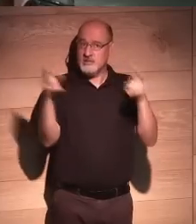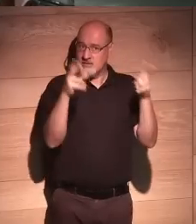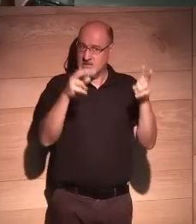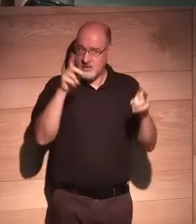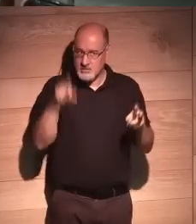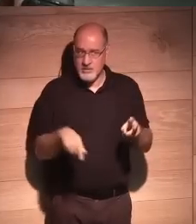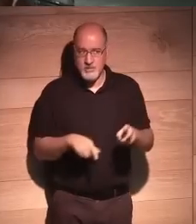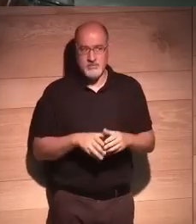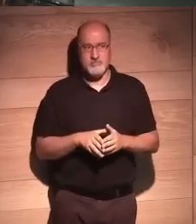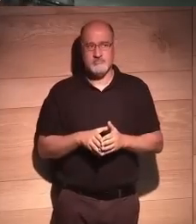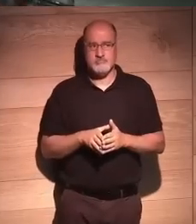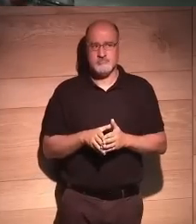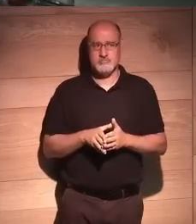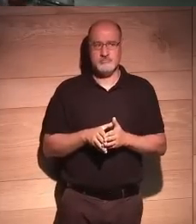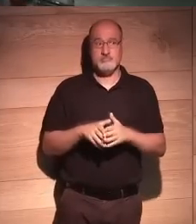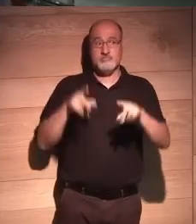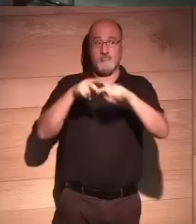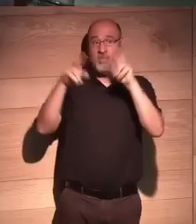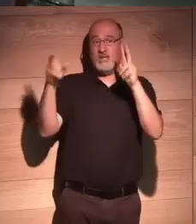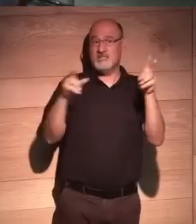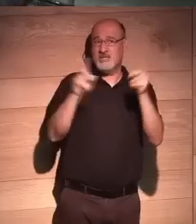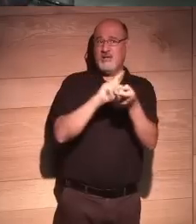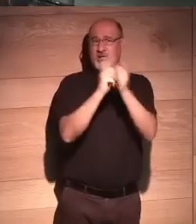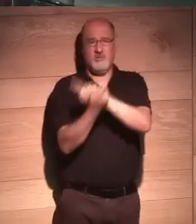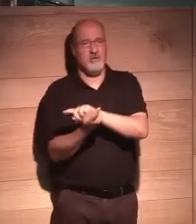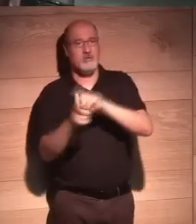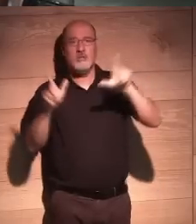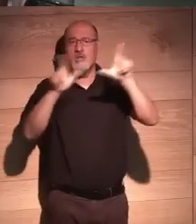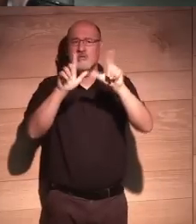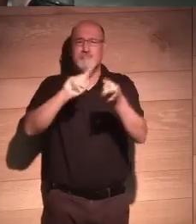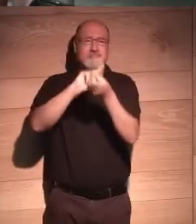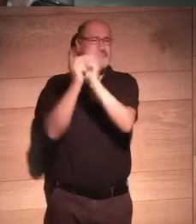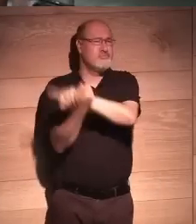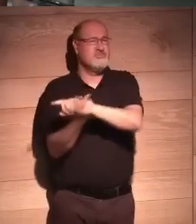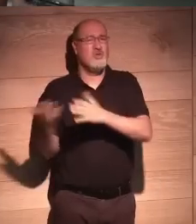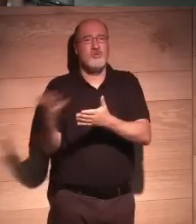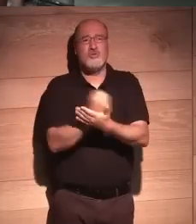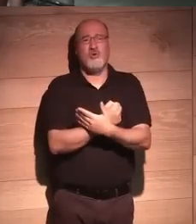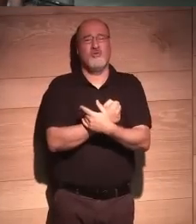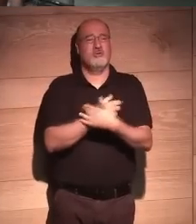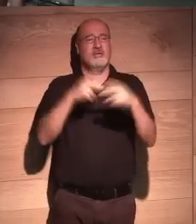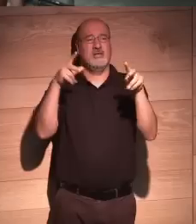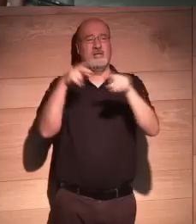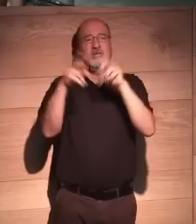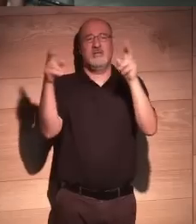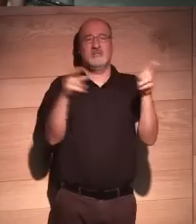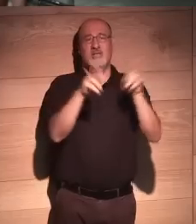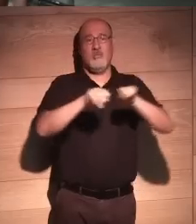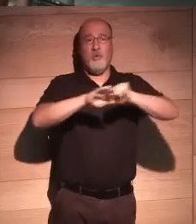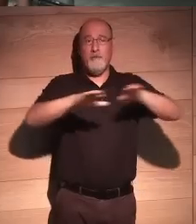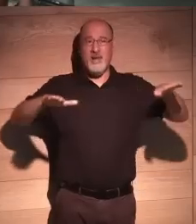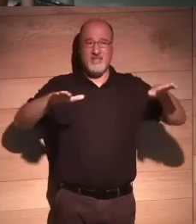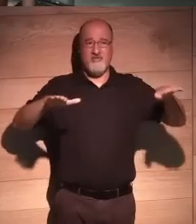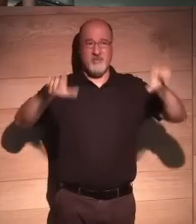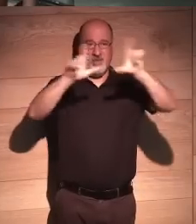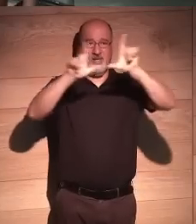las series También son televisión. cambiado todo el panorama de la televisión. O sea, las series, ahora todo el mundo está hablando de las series, los programas